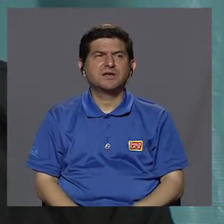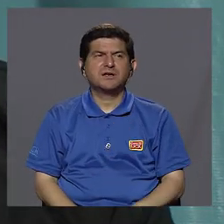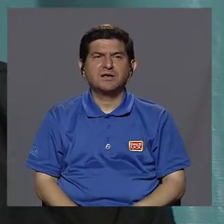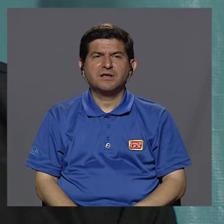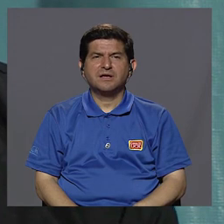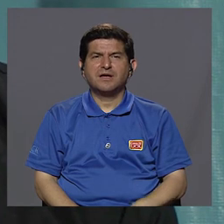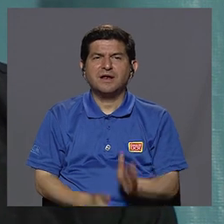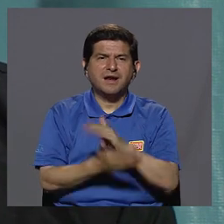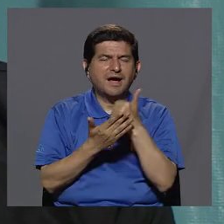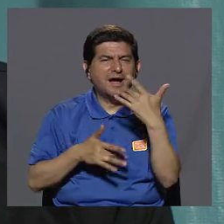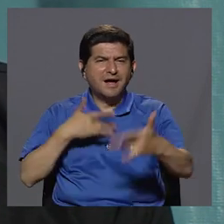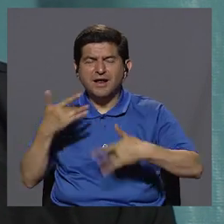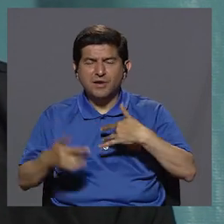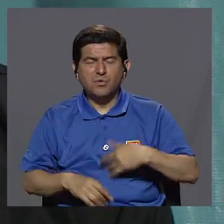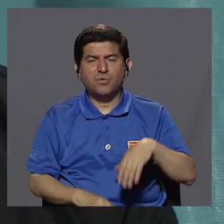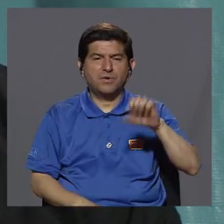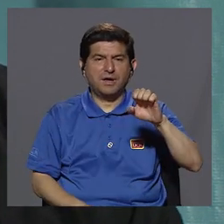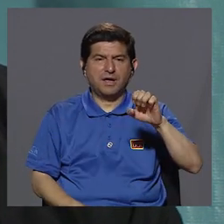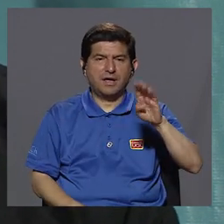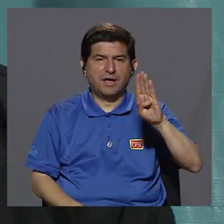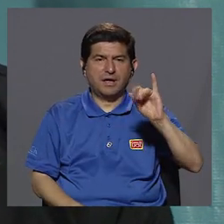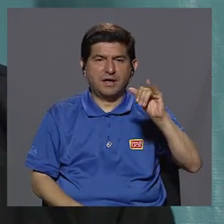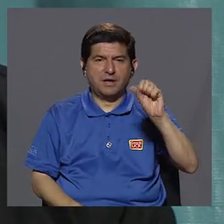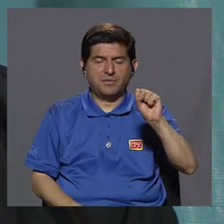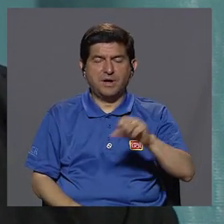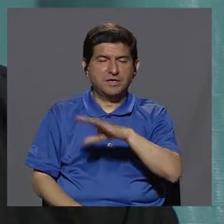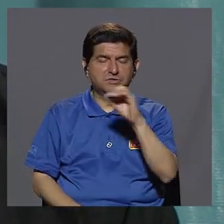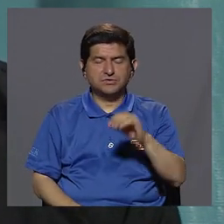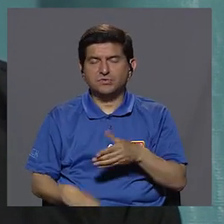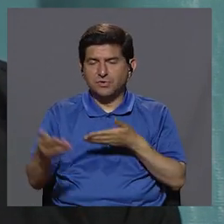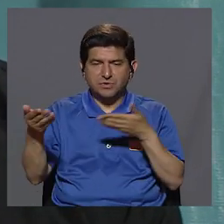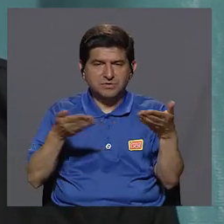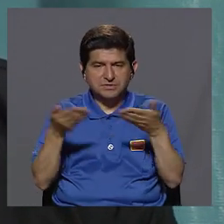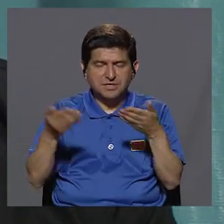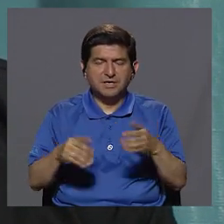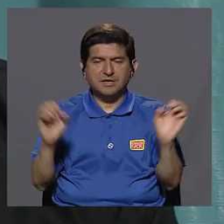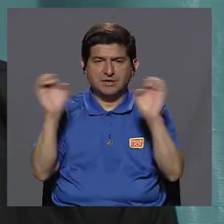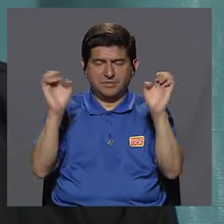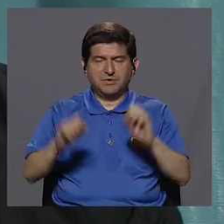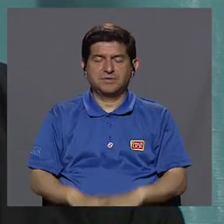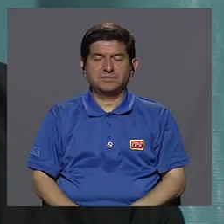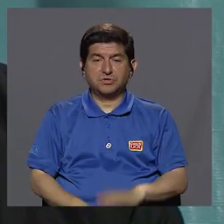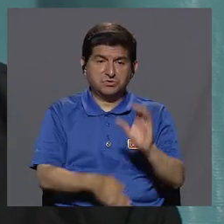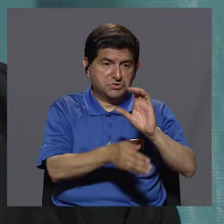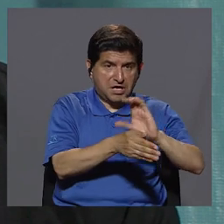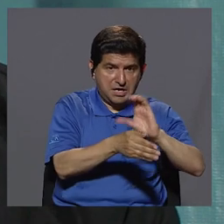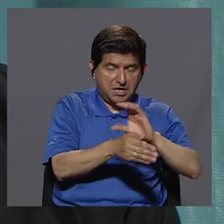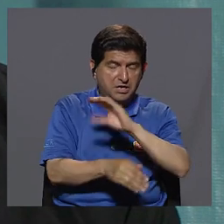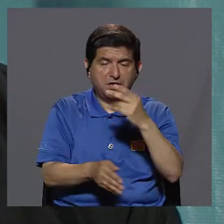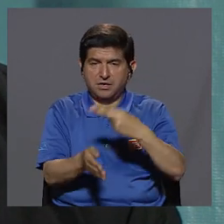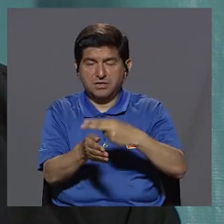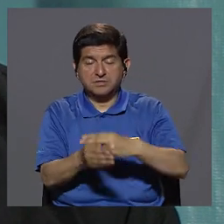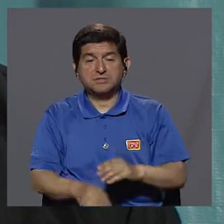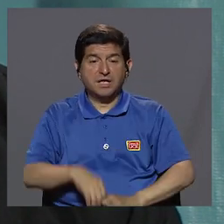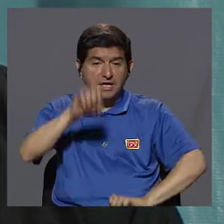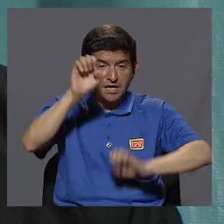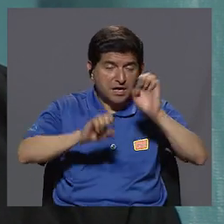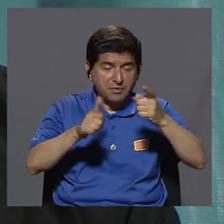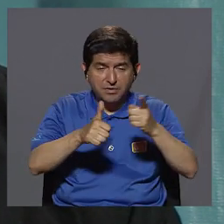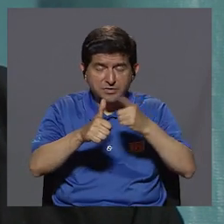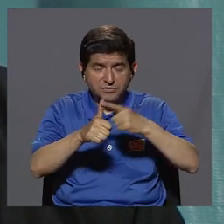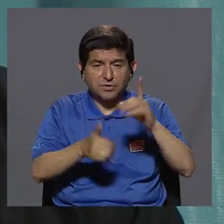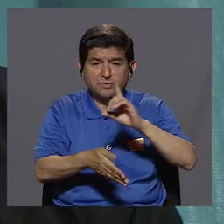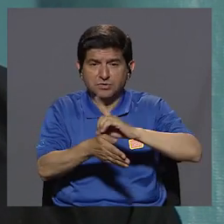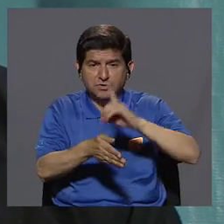ye sintomatología los ebais a las clínicas oa los servicios de emergencias y que con base en eso y de la evaluación inicial del médico que los